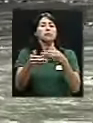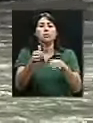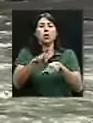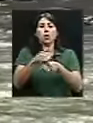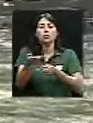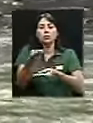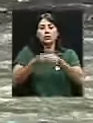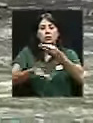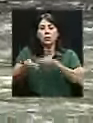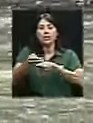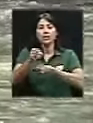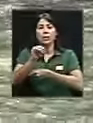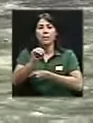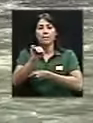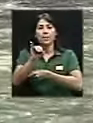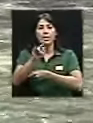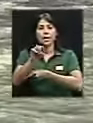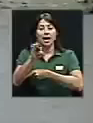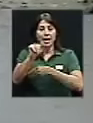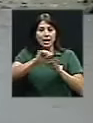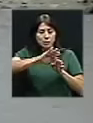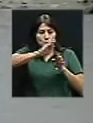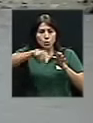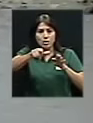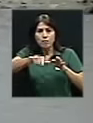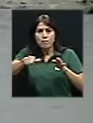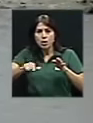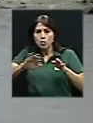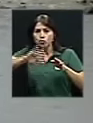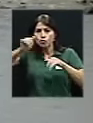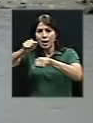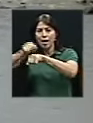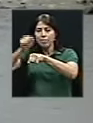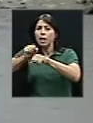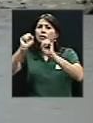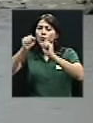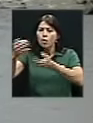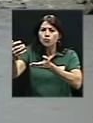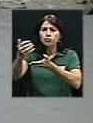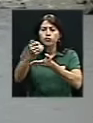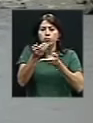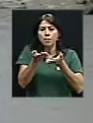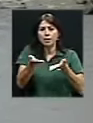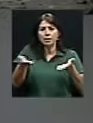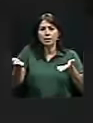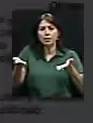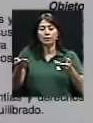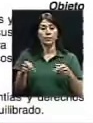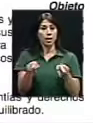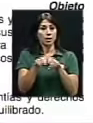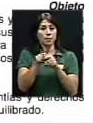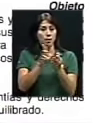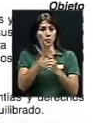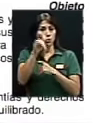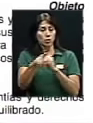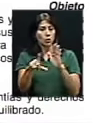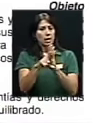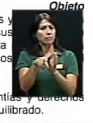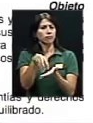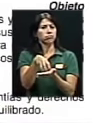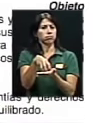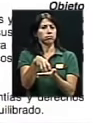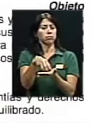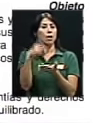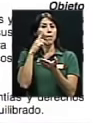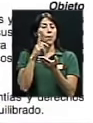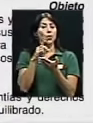la extracción de materiales de cauces de ríos y canteras. El proyecto de ley también es cuestionable porque va de los procedimientos